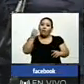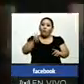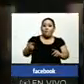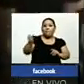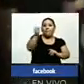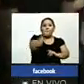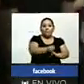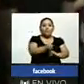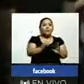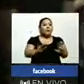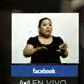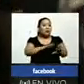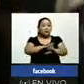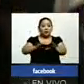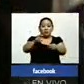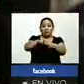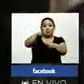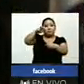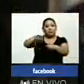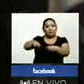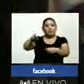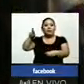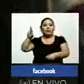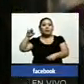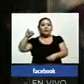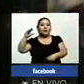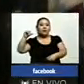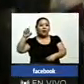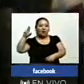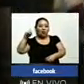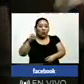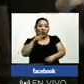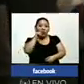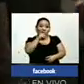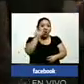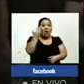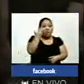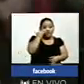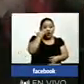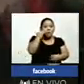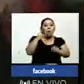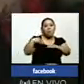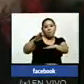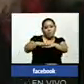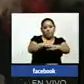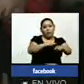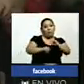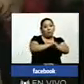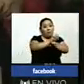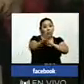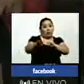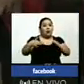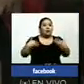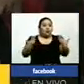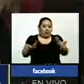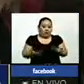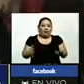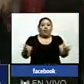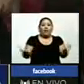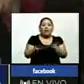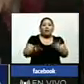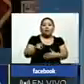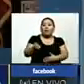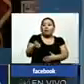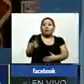de Puerto Rico tras la renuncia de Ricardo Rosselló, quien utilizó Facebook para anunciar su decisión, que dijo la haría efectiva la